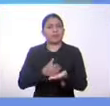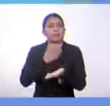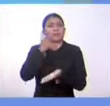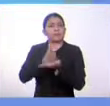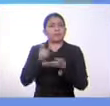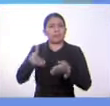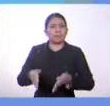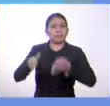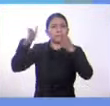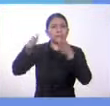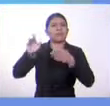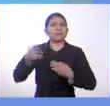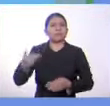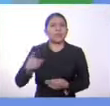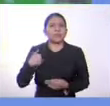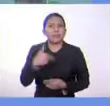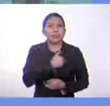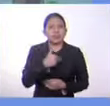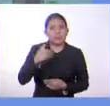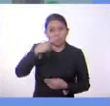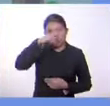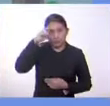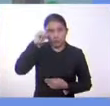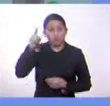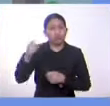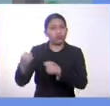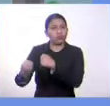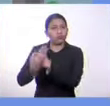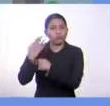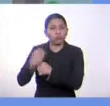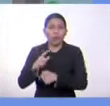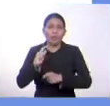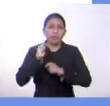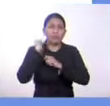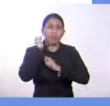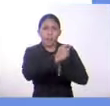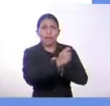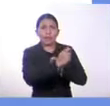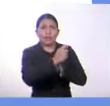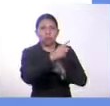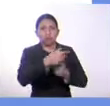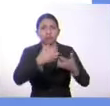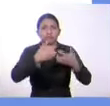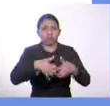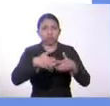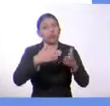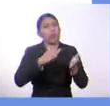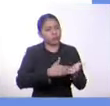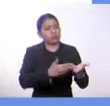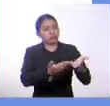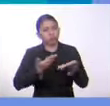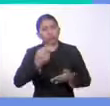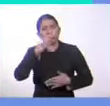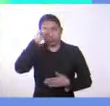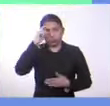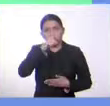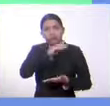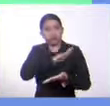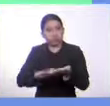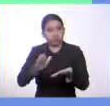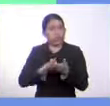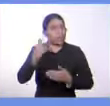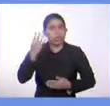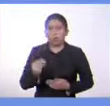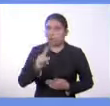Trabajo, donde lo asesoran y tras una demanda a la empresa, le devuelven su trabajo y le pagan los días no